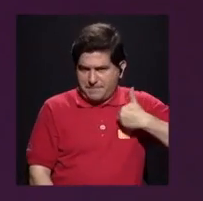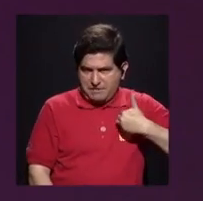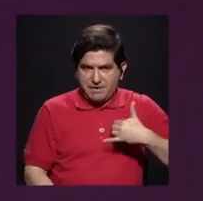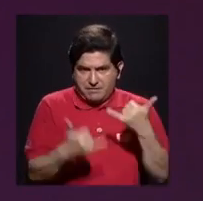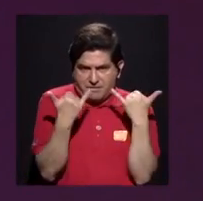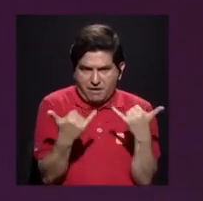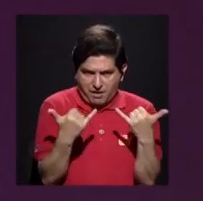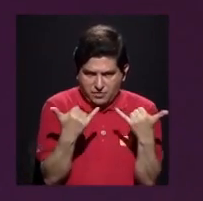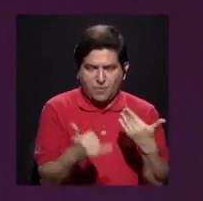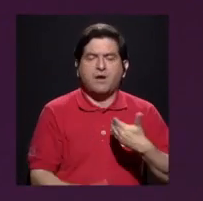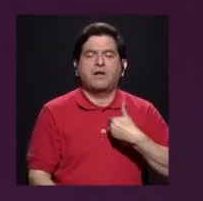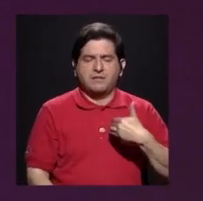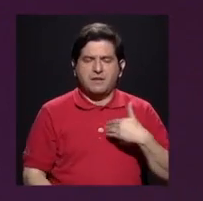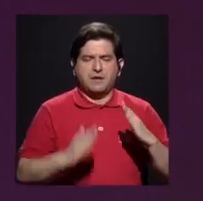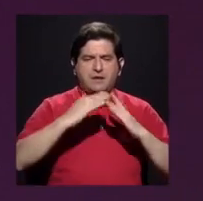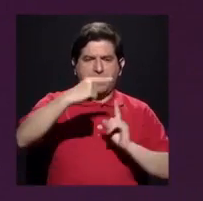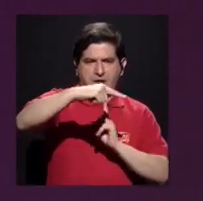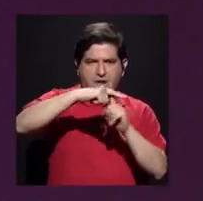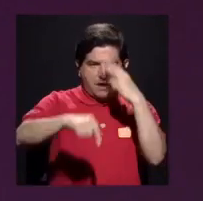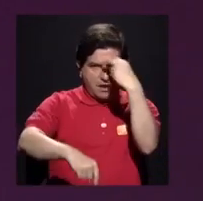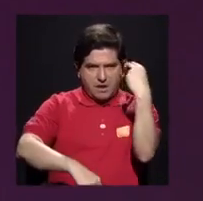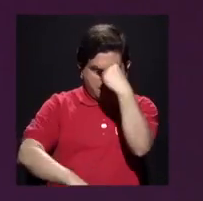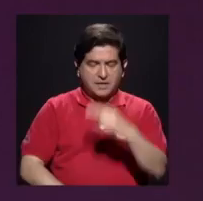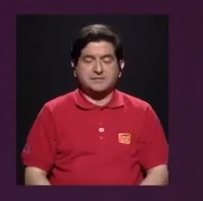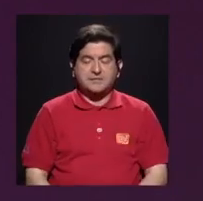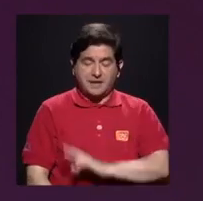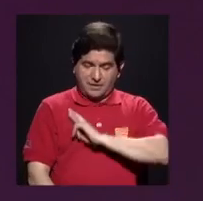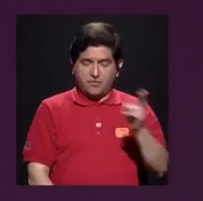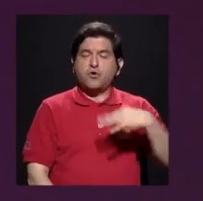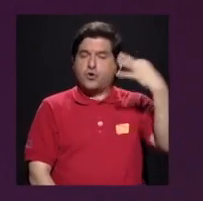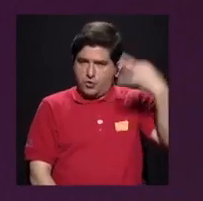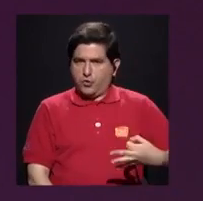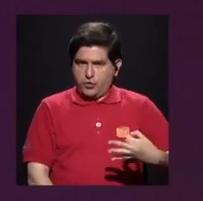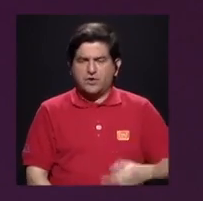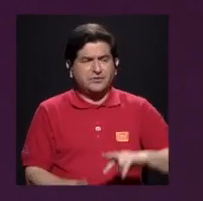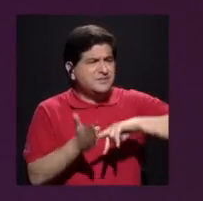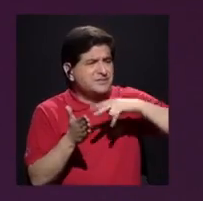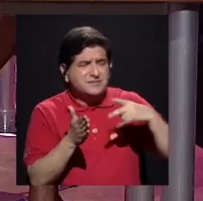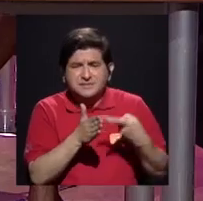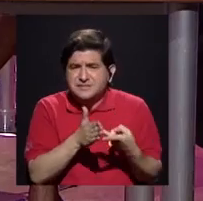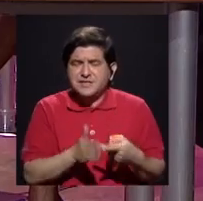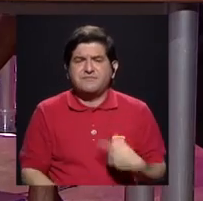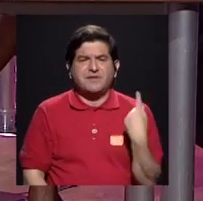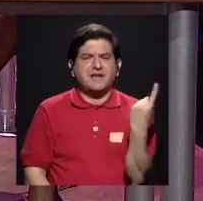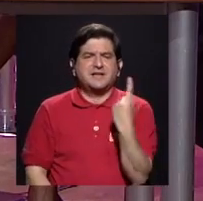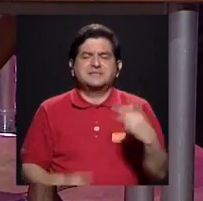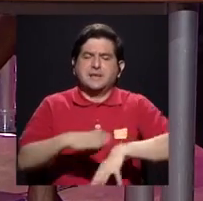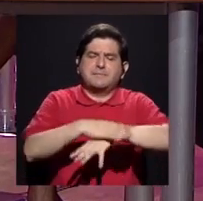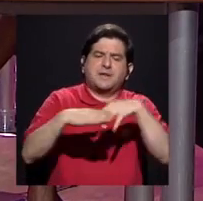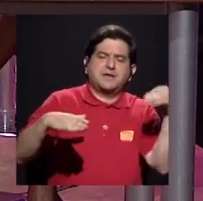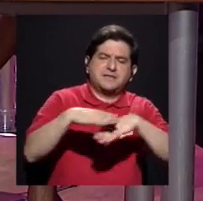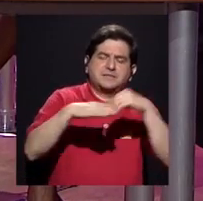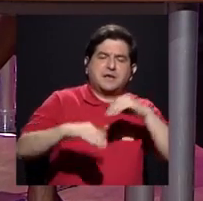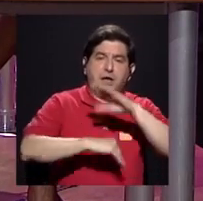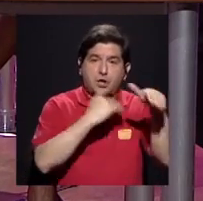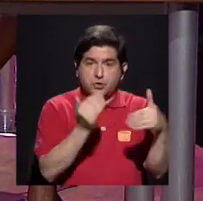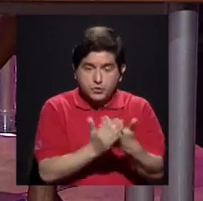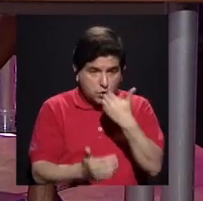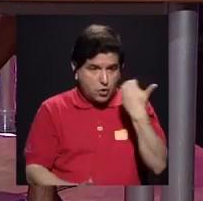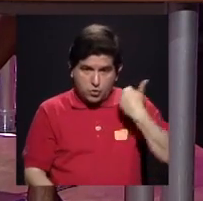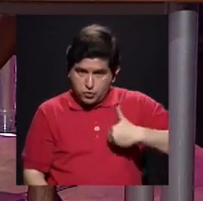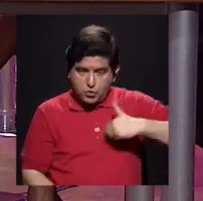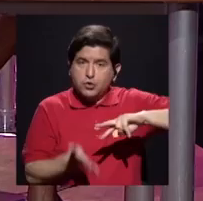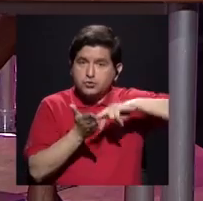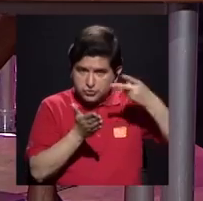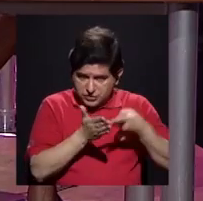en este momento el que tiene la iglesia católica que es la religión oficial e implica siempre una exclusión todo privilegio implica una